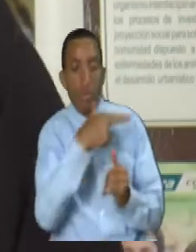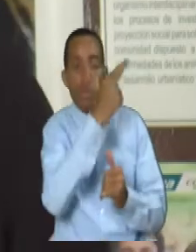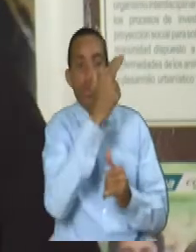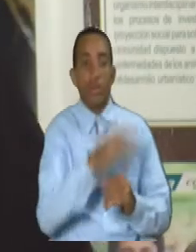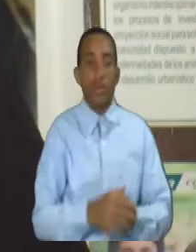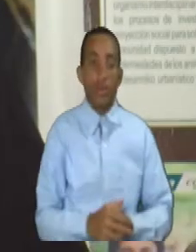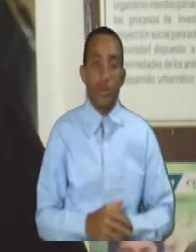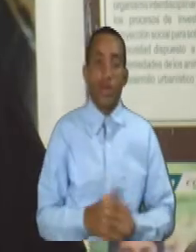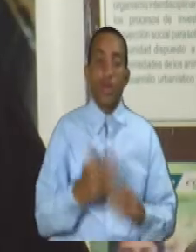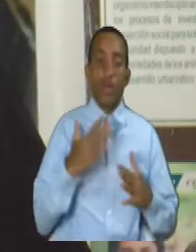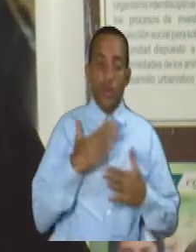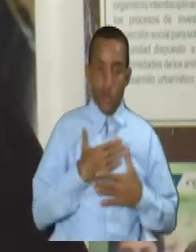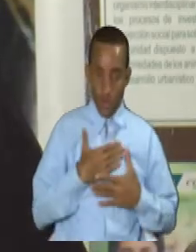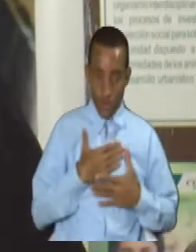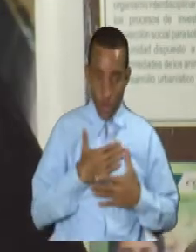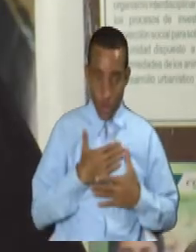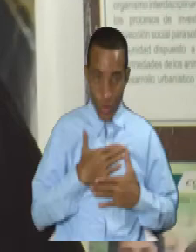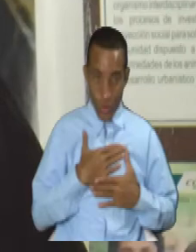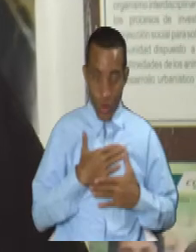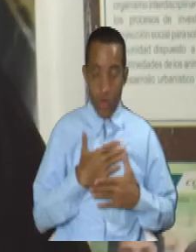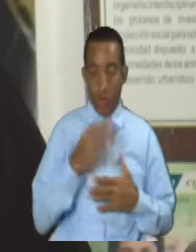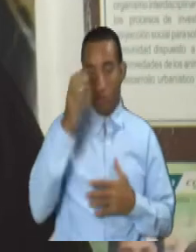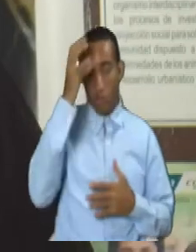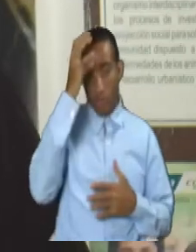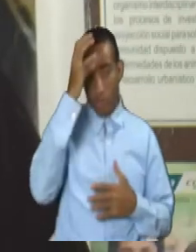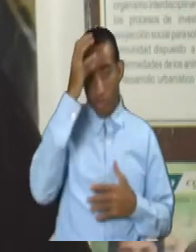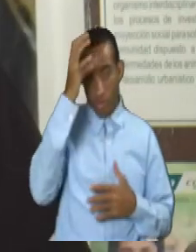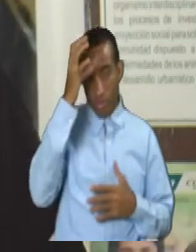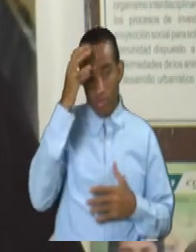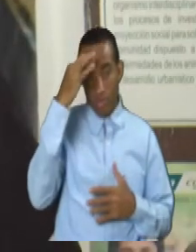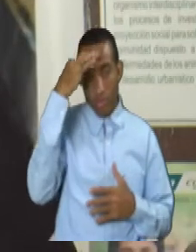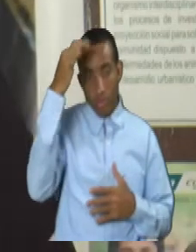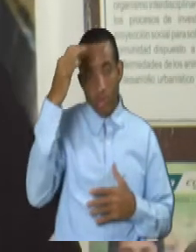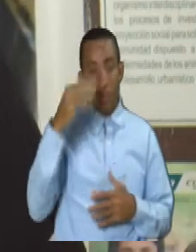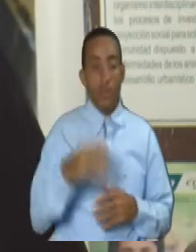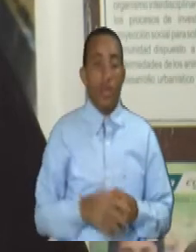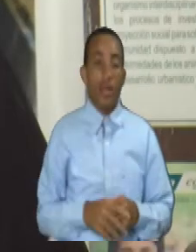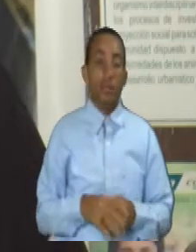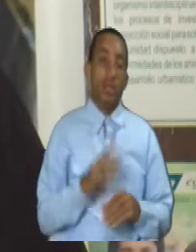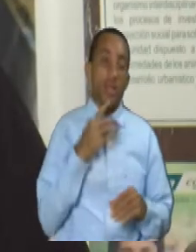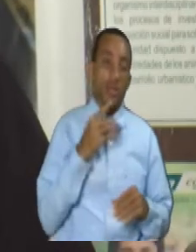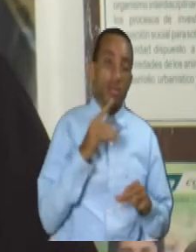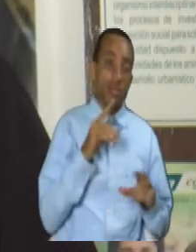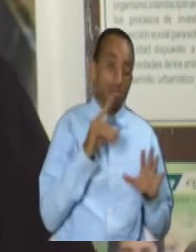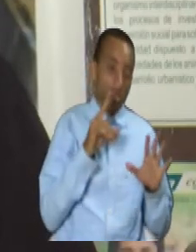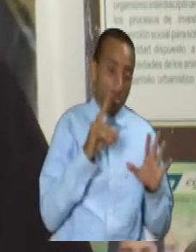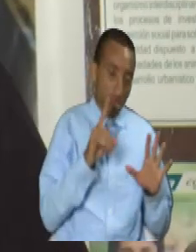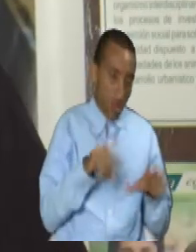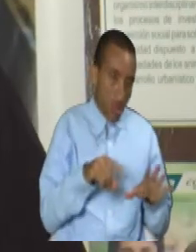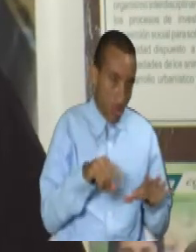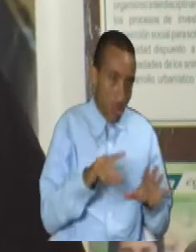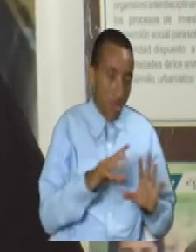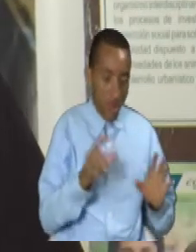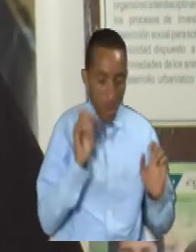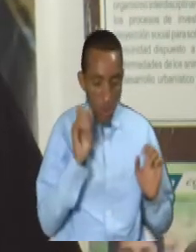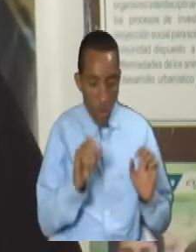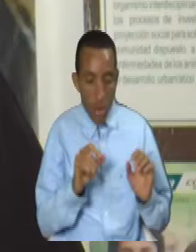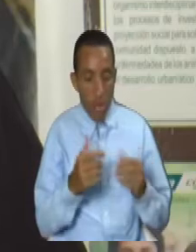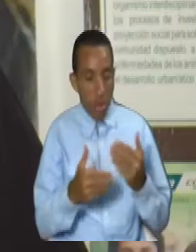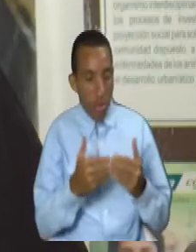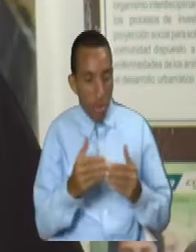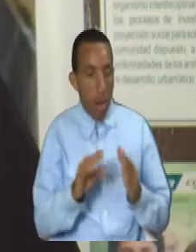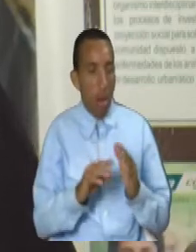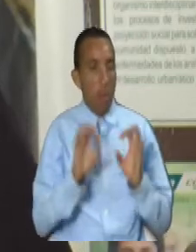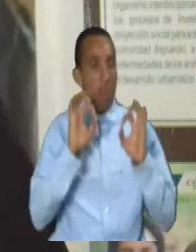profesional recomiendo que después del sexto mes de vida, en donde ya hay una maduración de estos órganos, entonces podemos hacer la